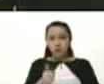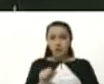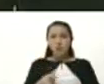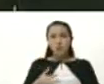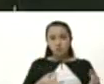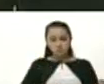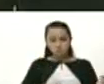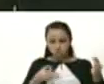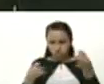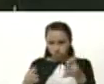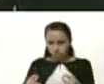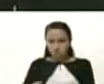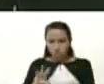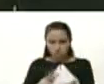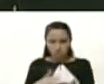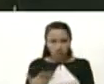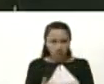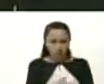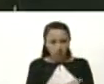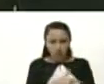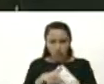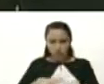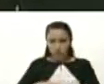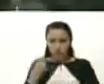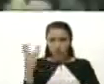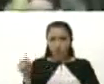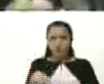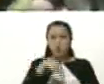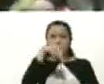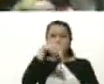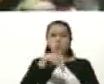acuerdo aprobado por esta Asamblea Nacional.